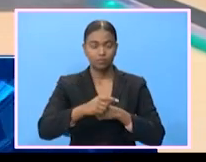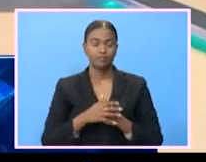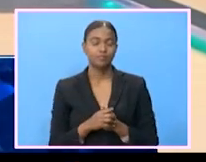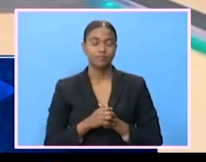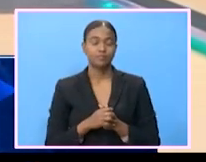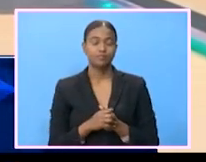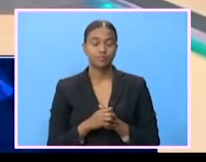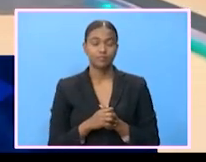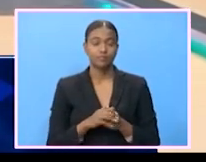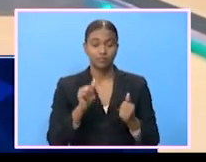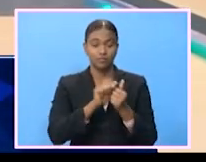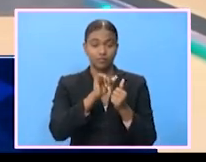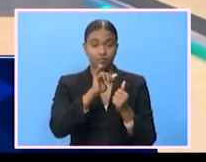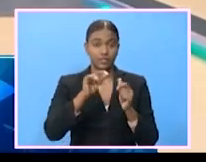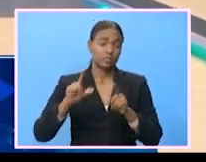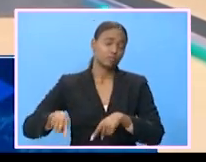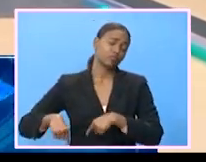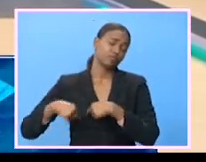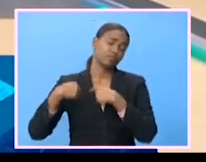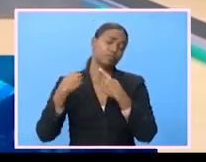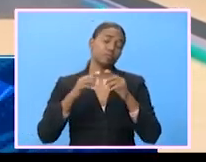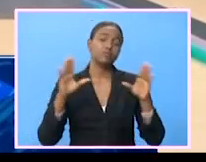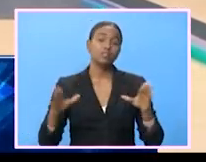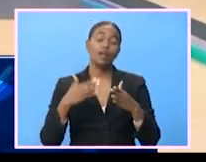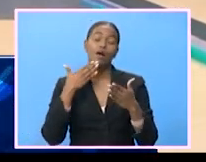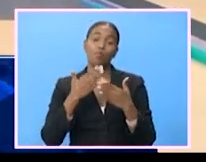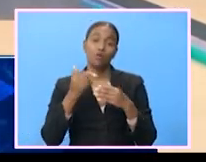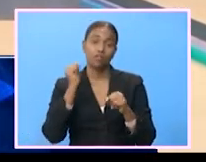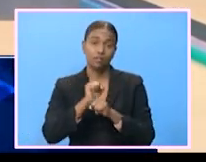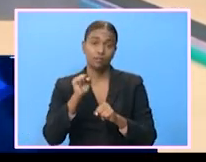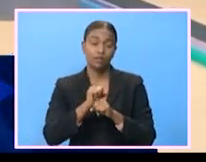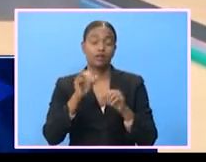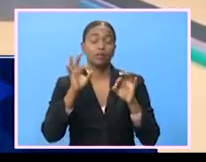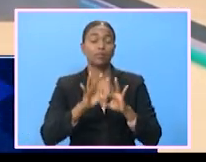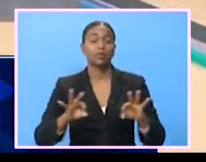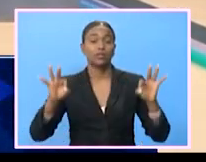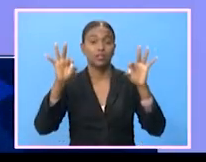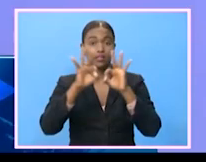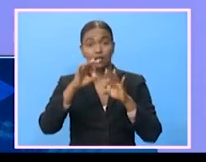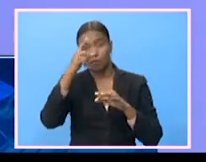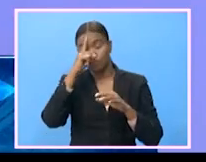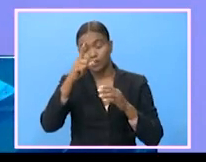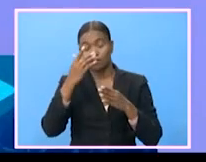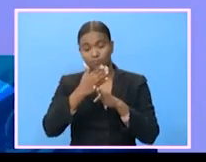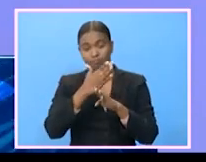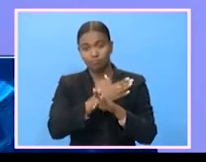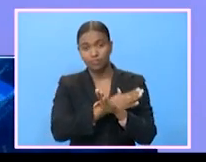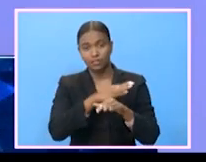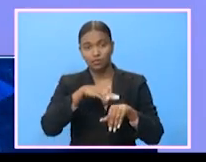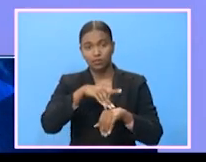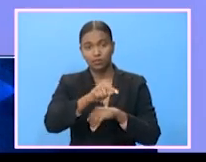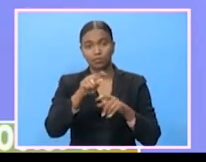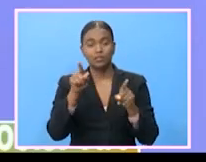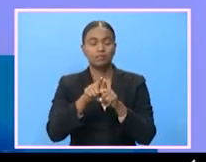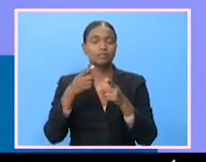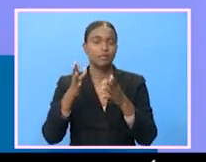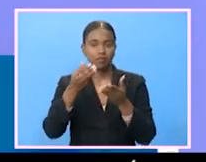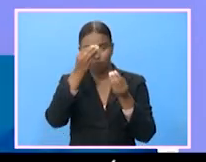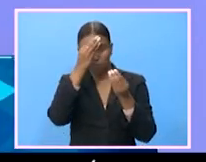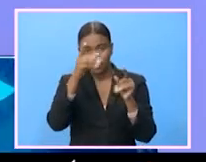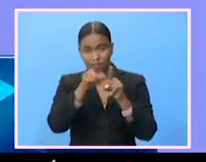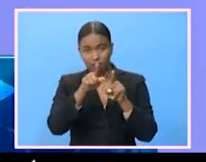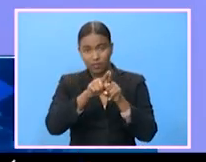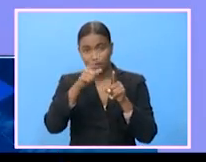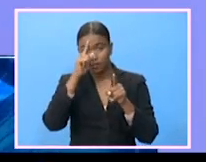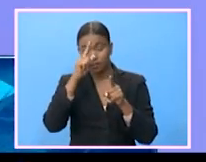Santiago Destino Turístico se ha venido haciendo un trabajo importantísimo para la recuperación del turismo, tal como dice, y sobre